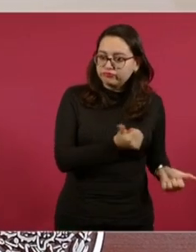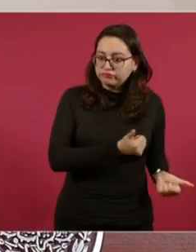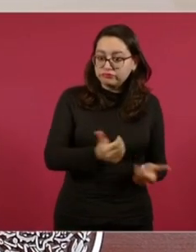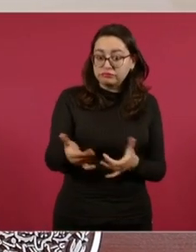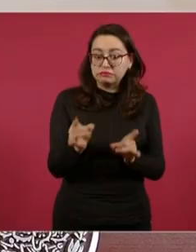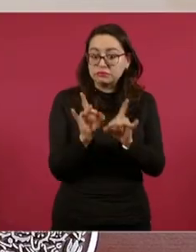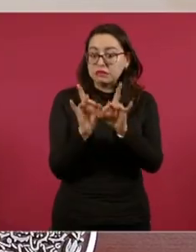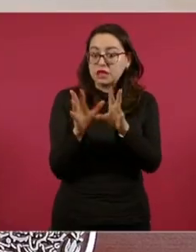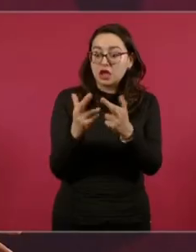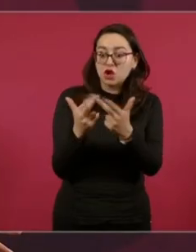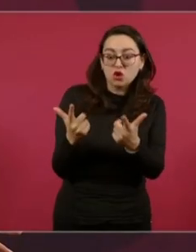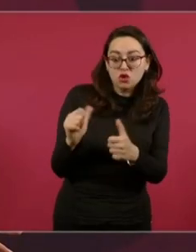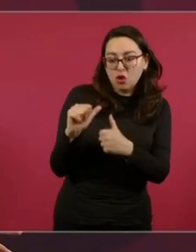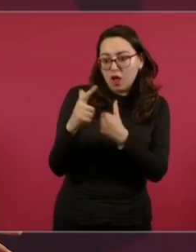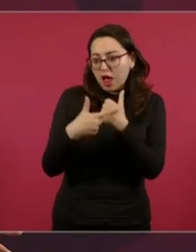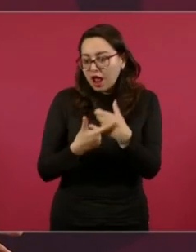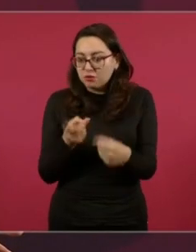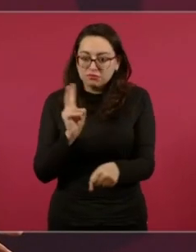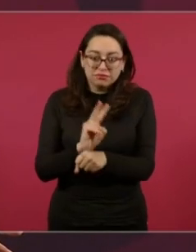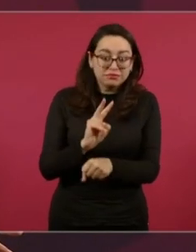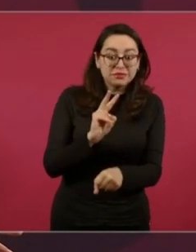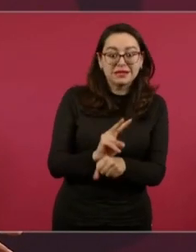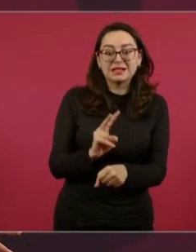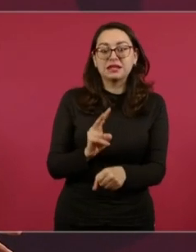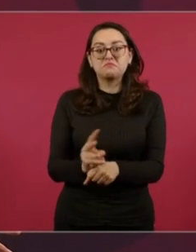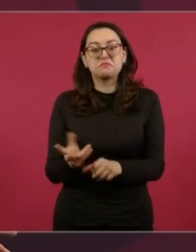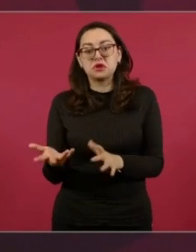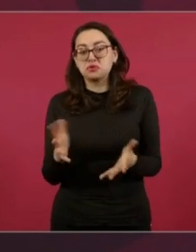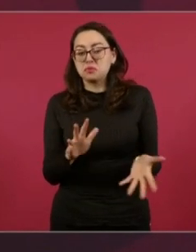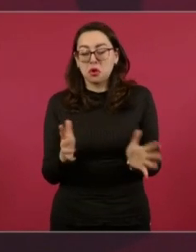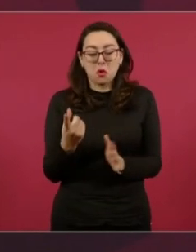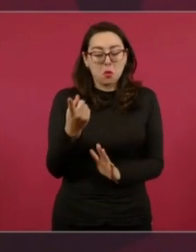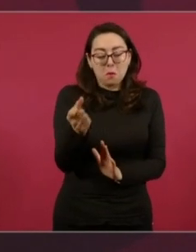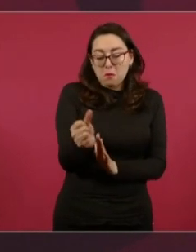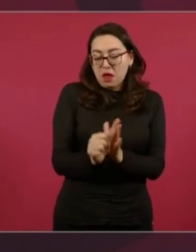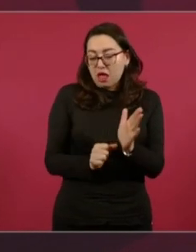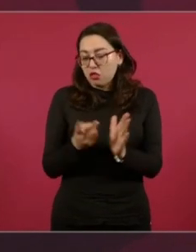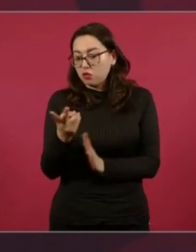funcionando, cuando menos es un mes, dos meses,